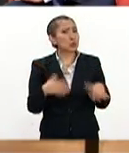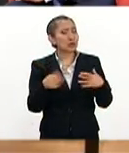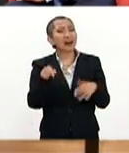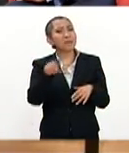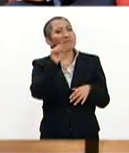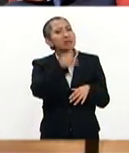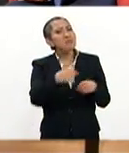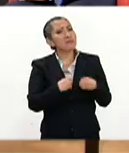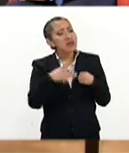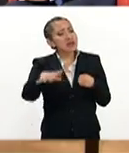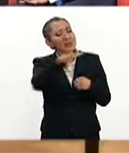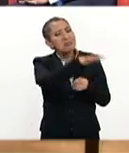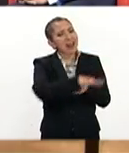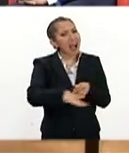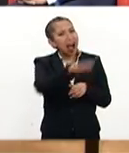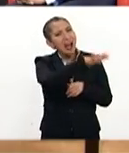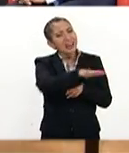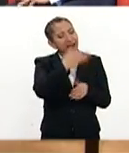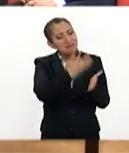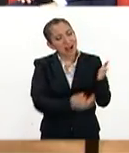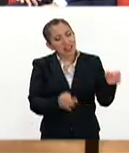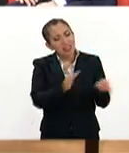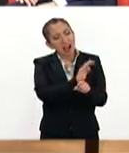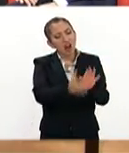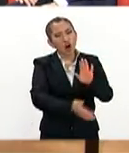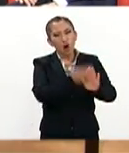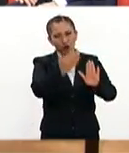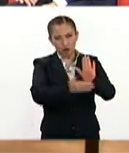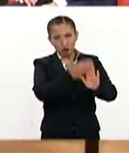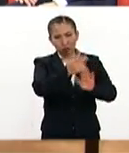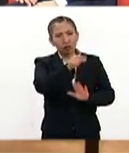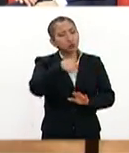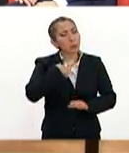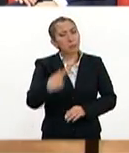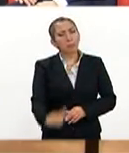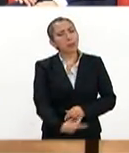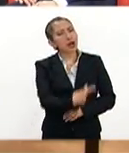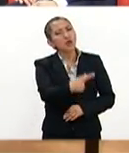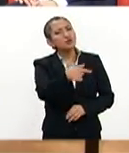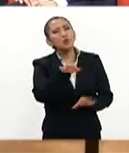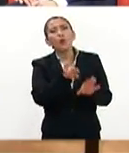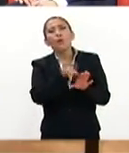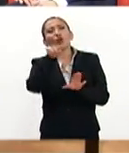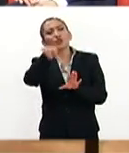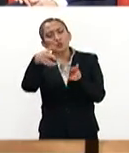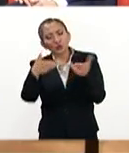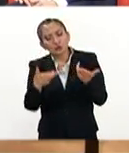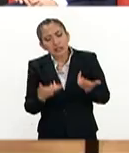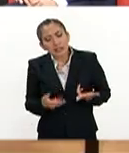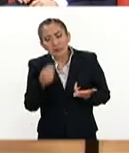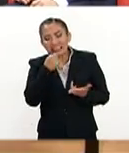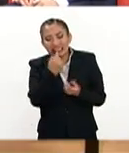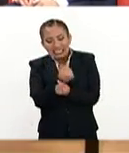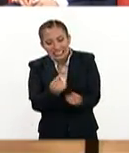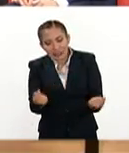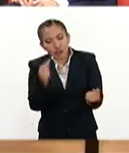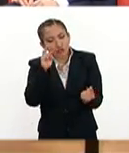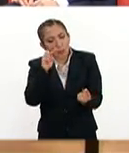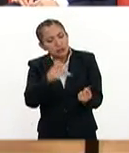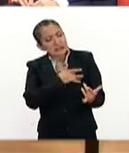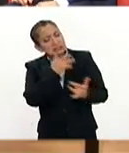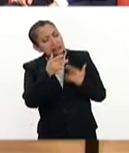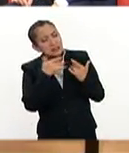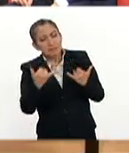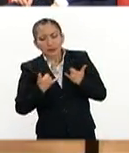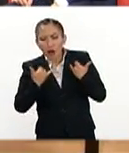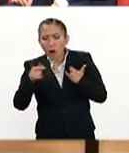es parte de lo que se vive en este sector vulnerable de la construcción. Me gustaría preguntarte, ¿Cómo reciben los niños, cómo reciben